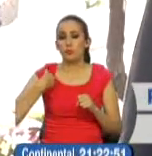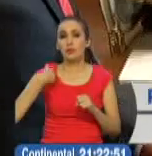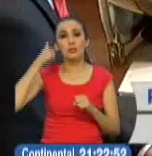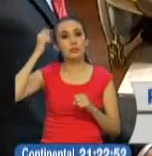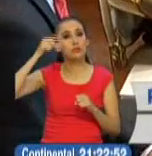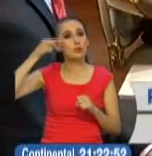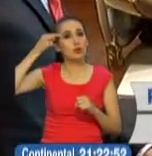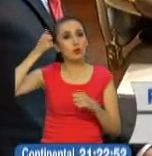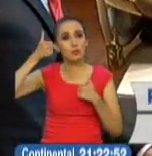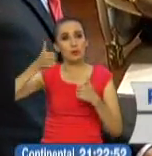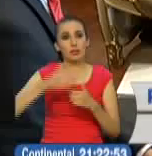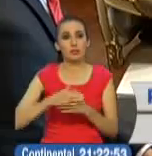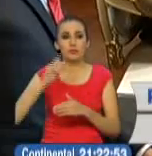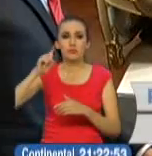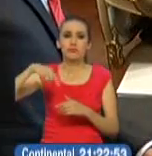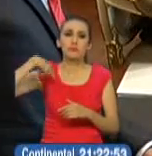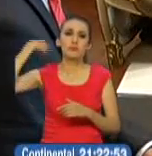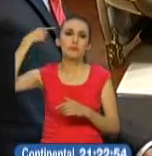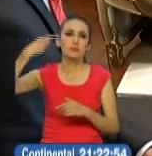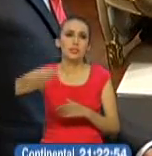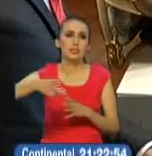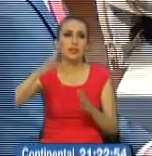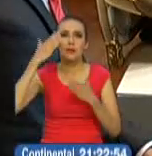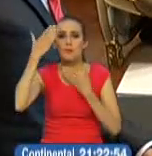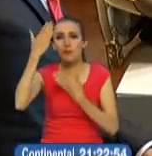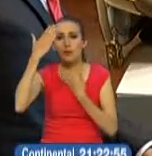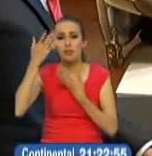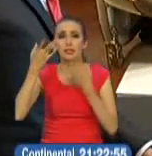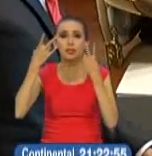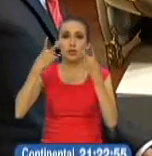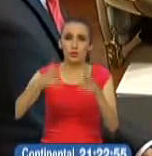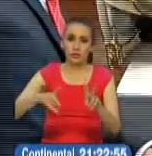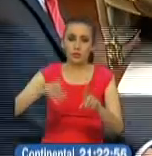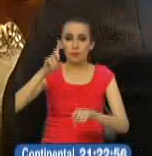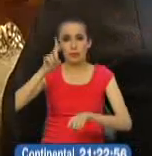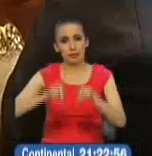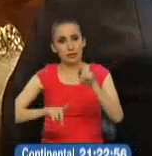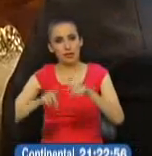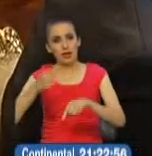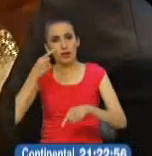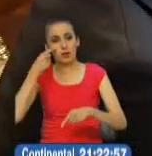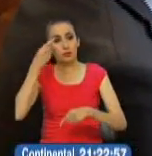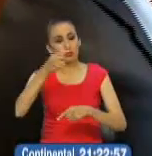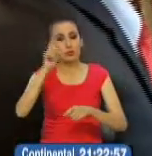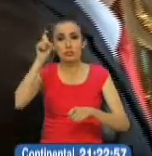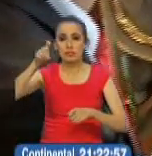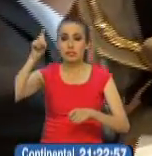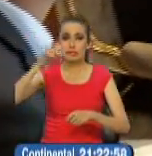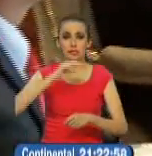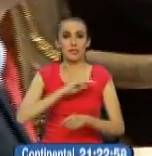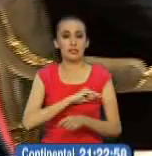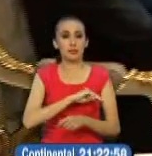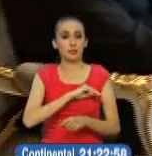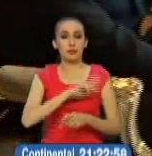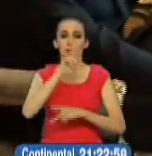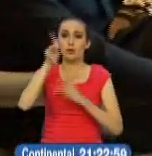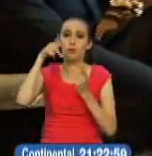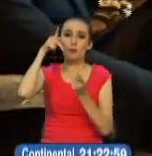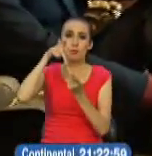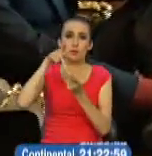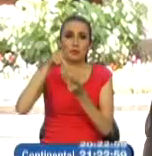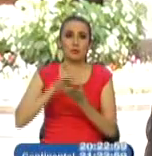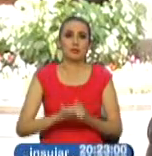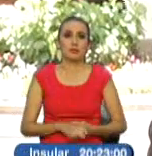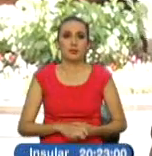gobierno. Más allá de lo concernientemente político, también se plasmaron las expectativas y necesidades de municipios, prefecturas y juntas